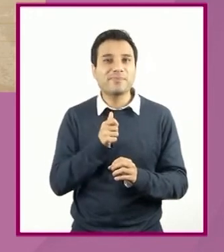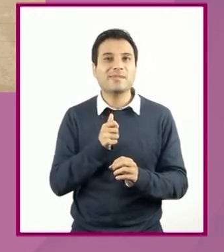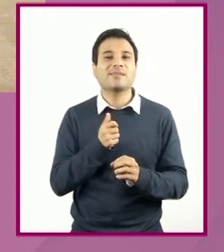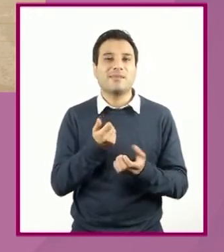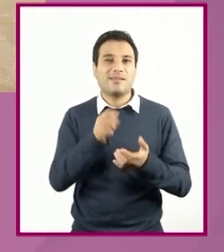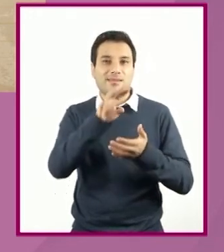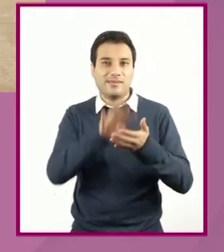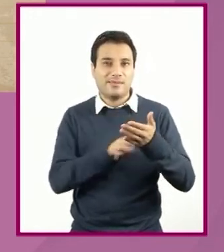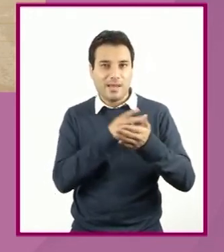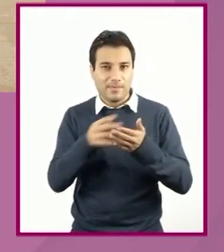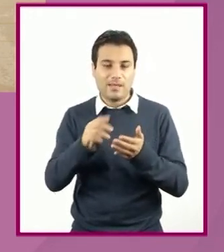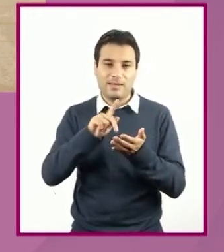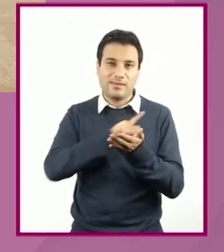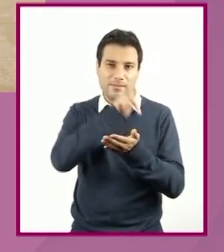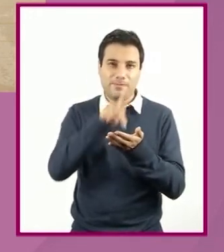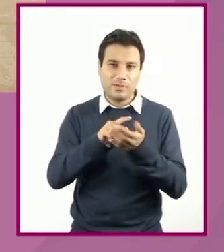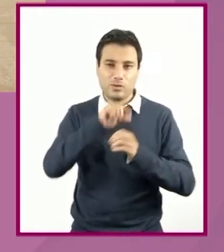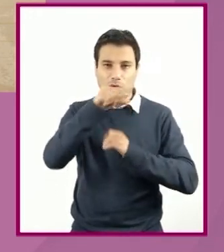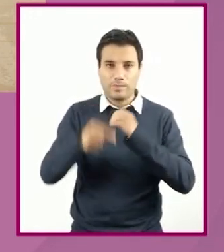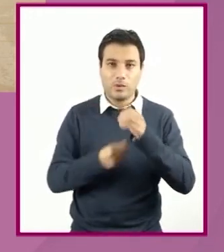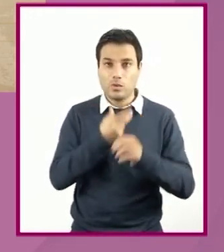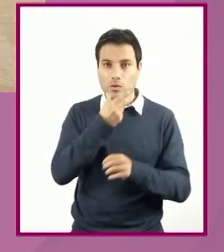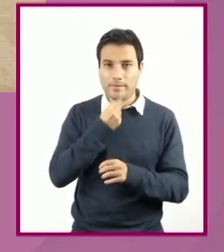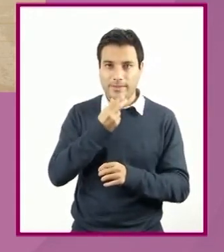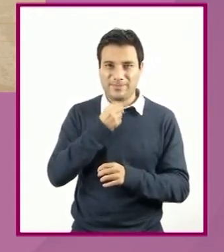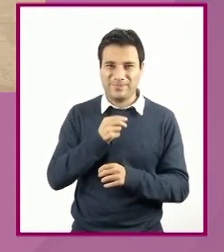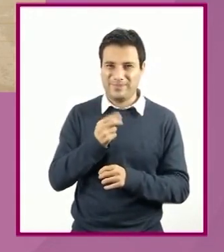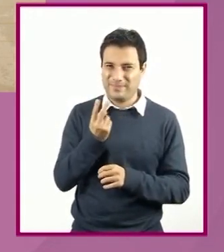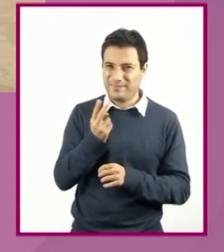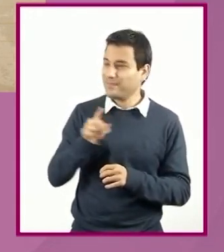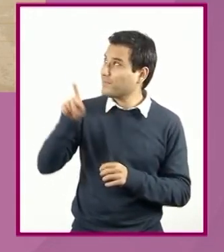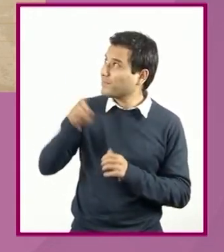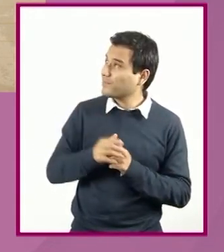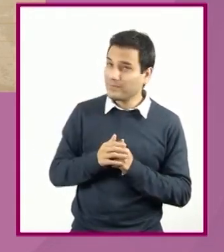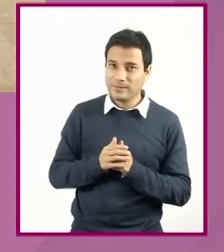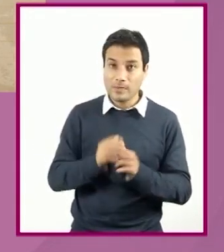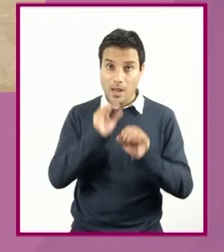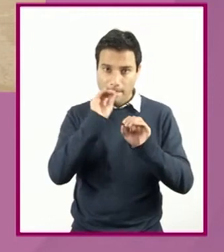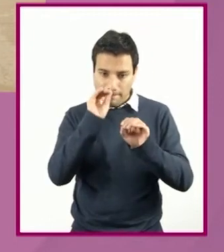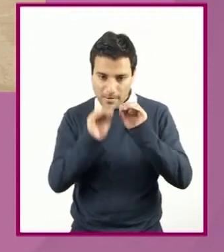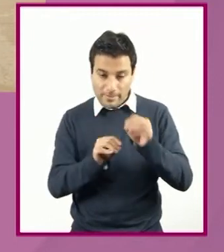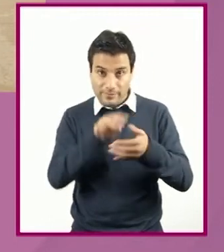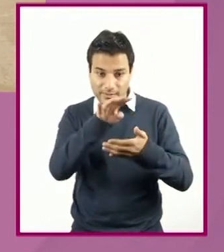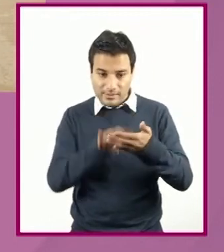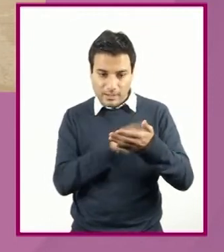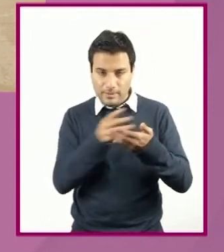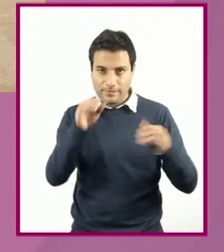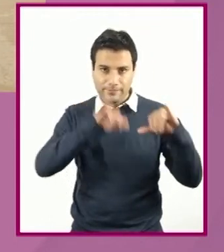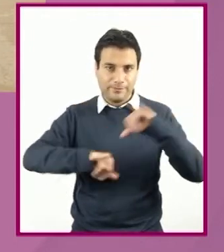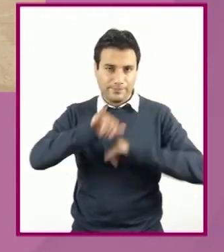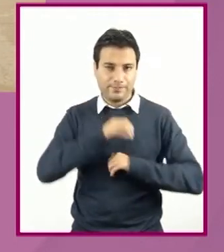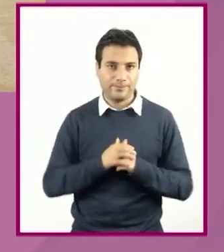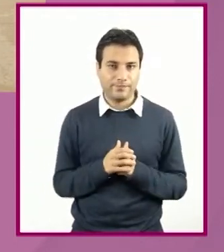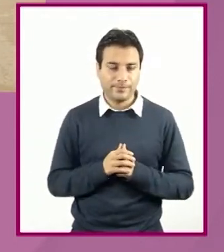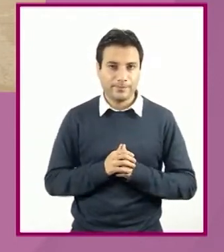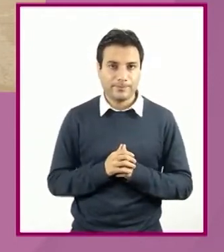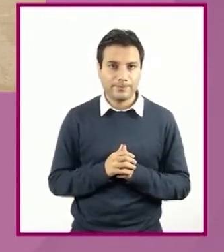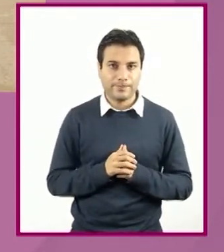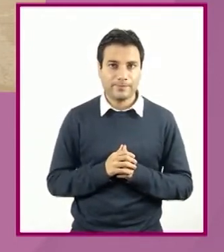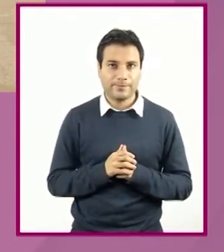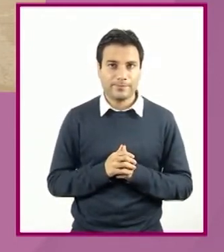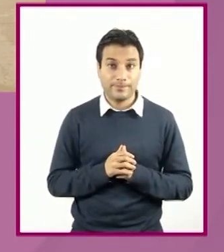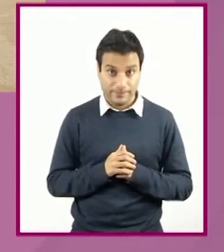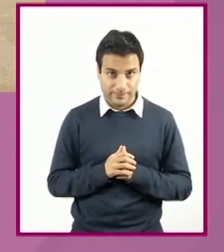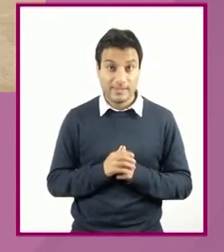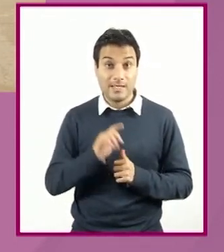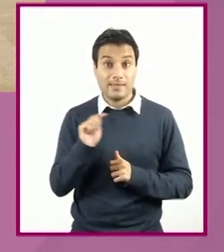atómicos. Dmitri Mendeleev y Julius Lothar completaron la tabla periódica de los elementos. Los